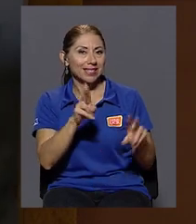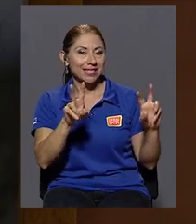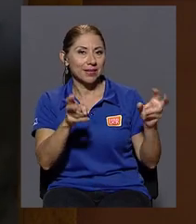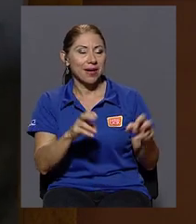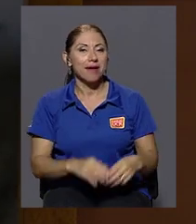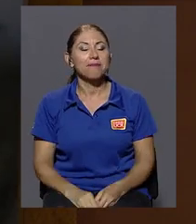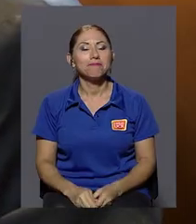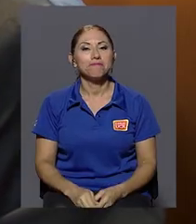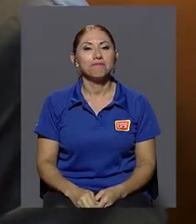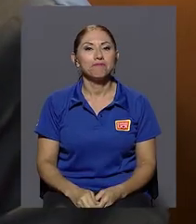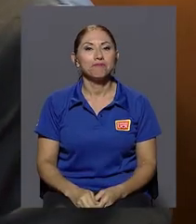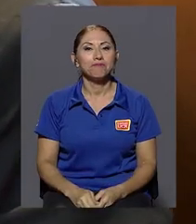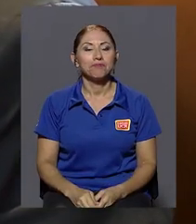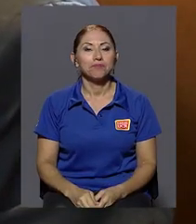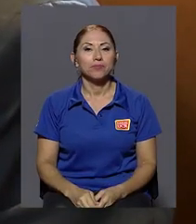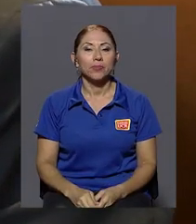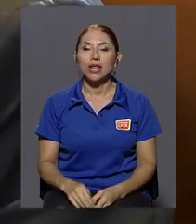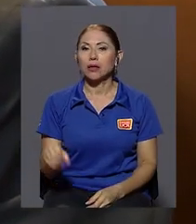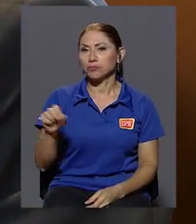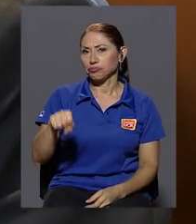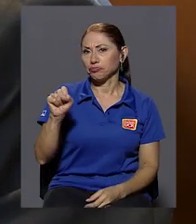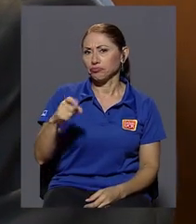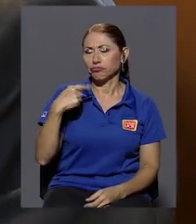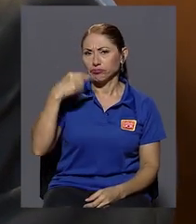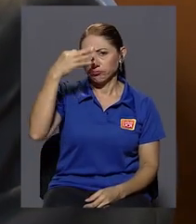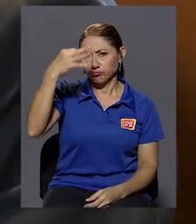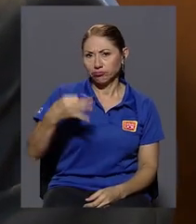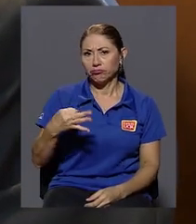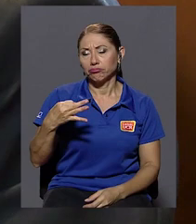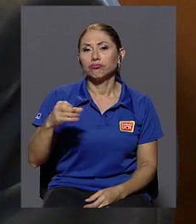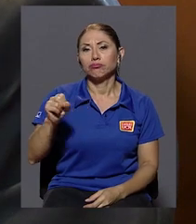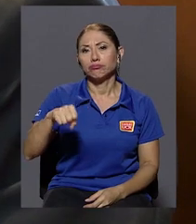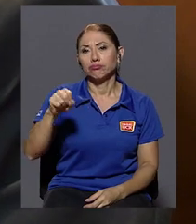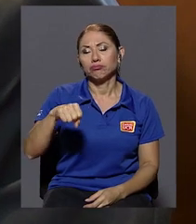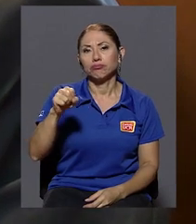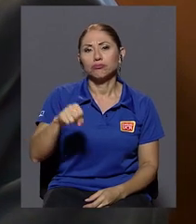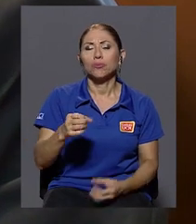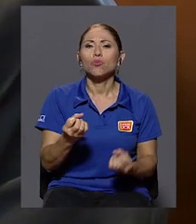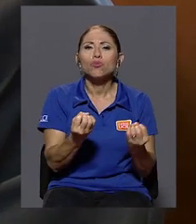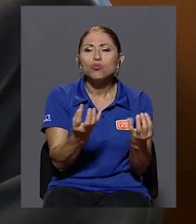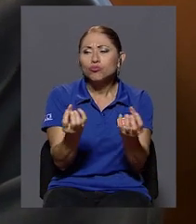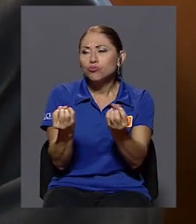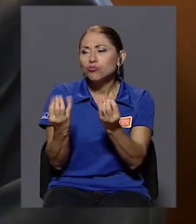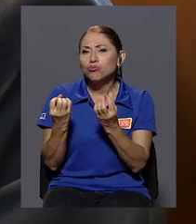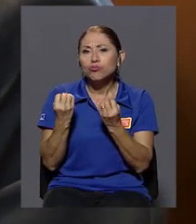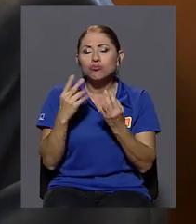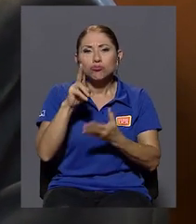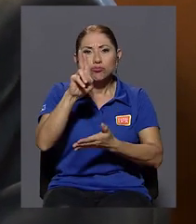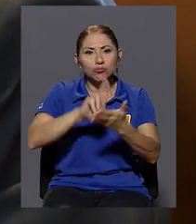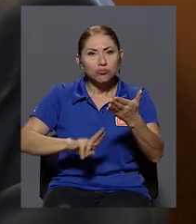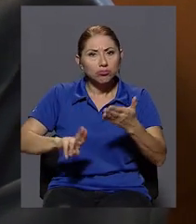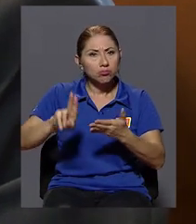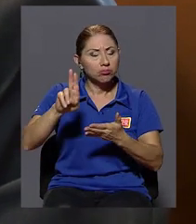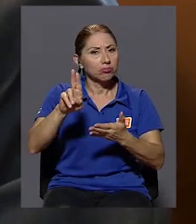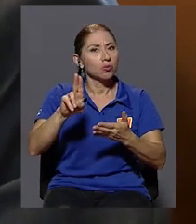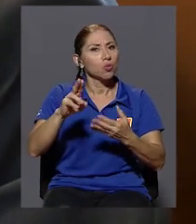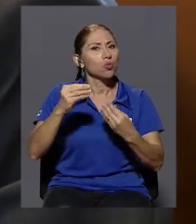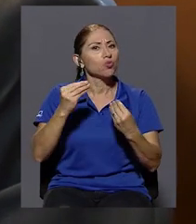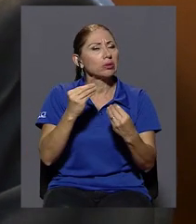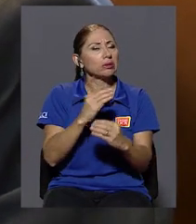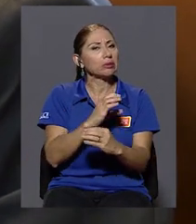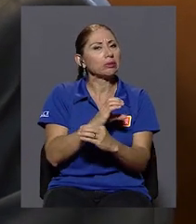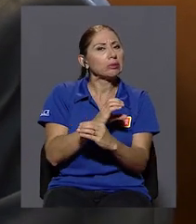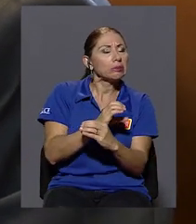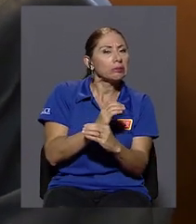esta temática. Sí, bueno, yo creo que efectivamente hay muchas universidades que son